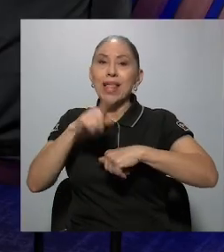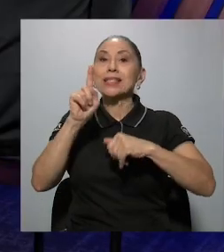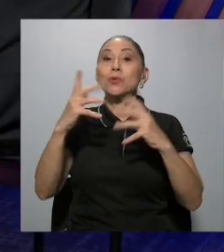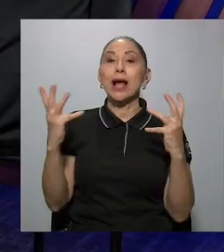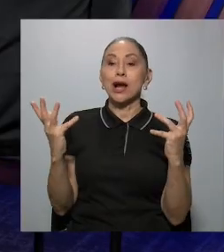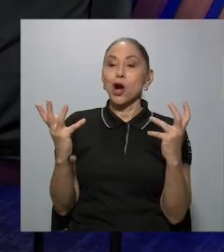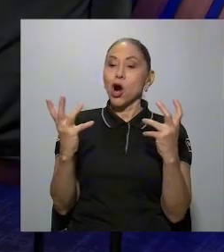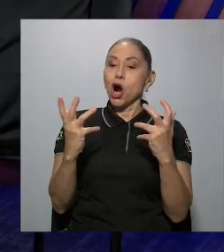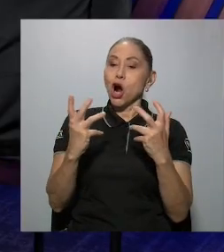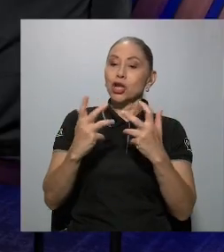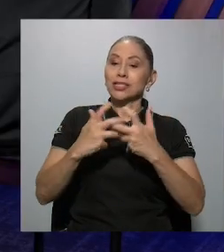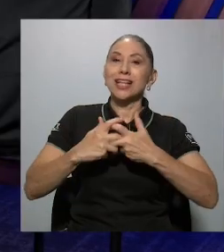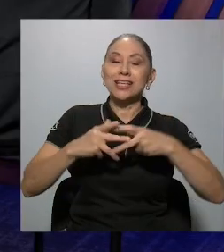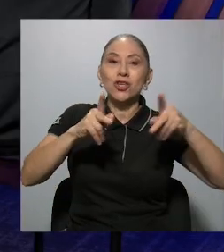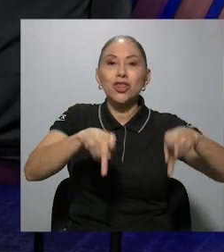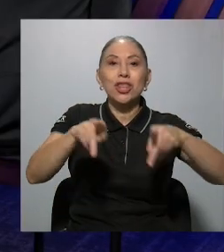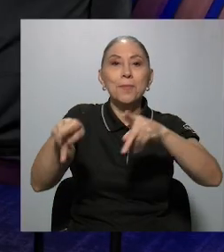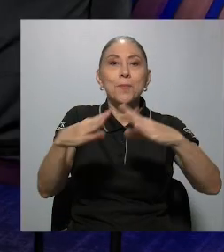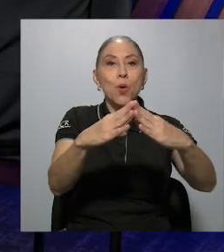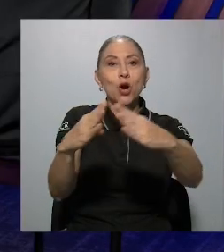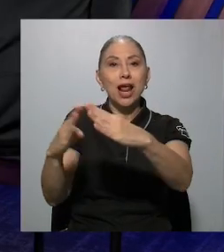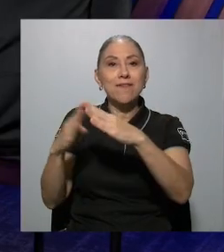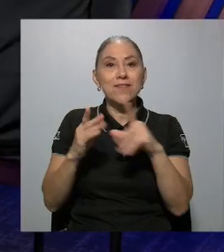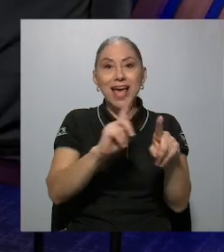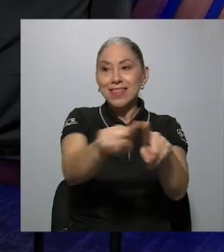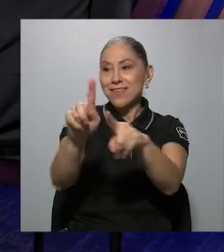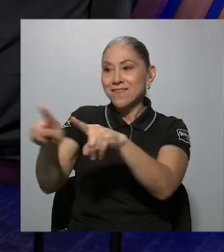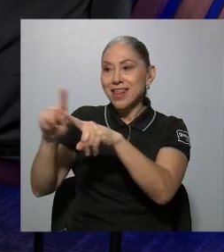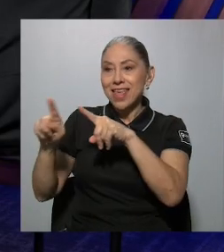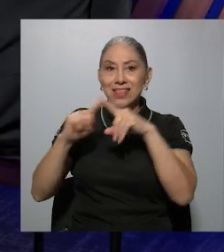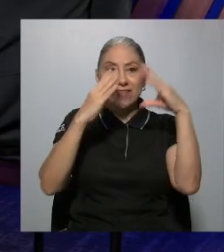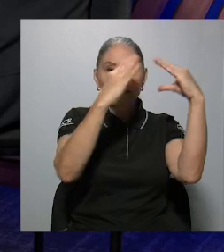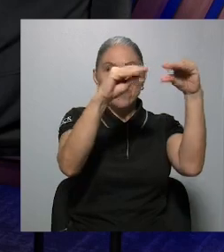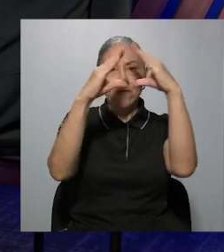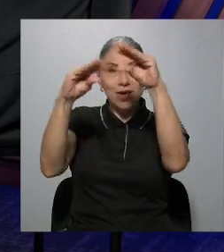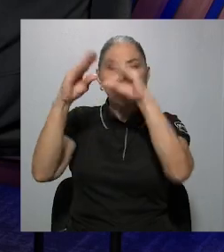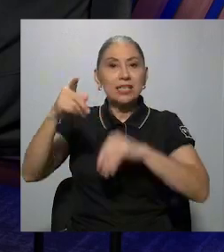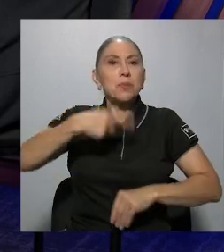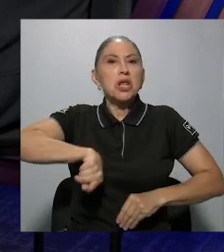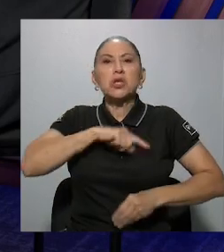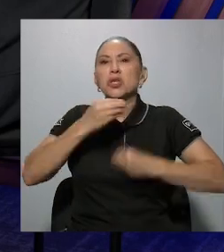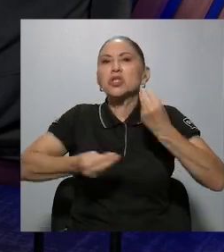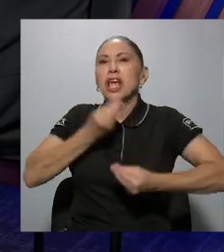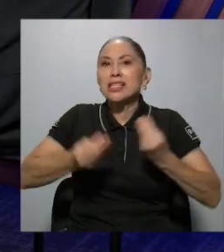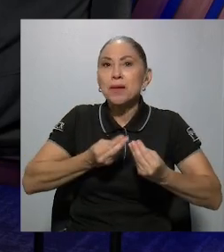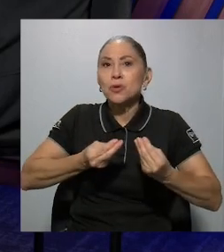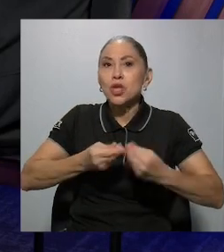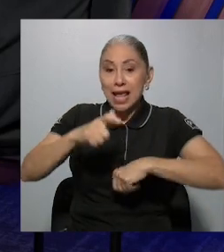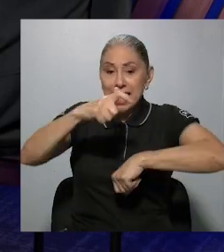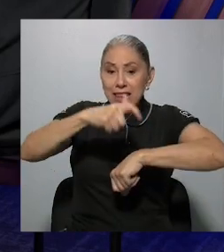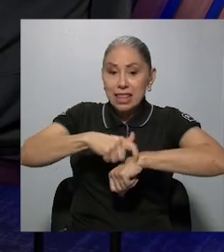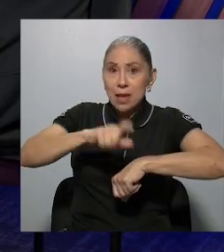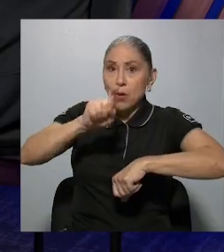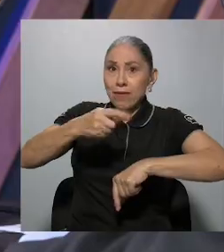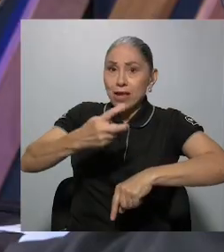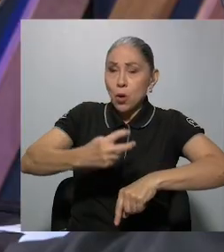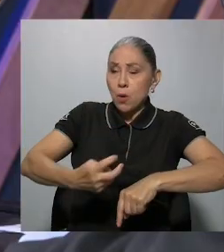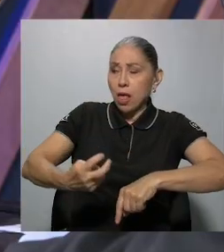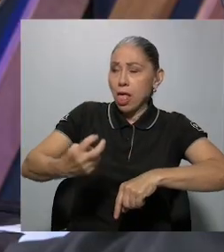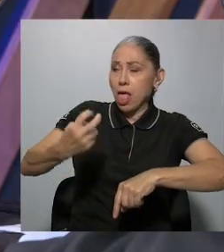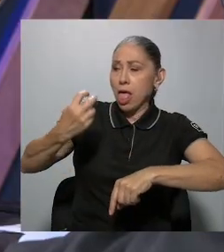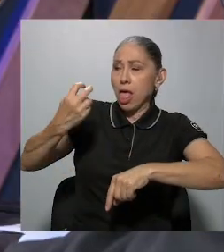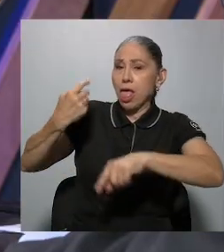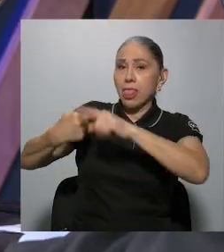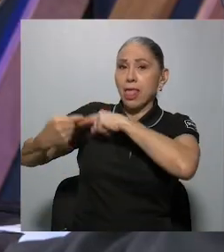una conciliación demográfica entre las diferentes fuentes. Porque ¿qué es lo que hacemos? Nos tenemos que ir devolviendo en